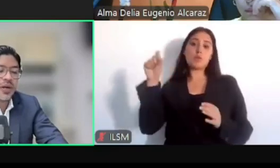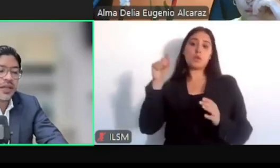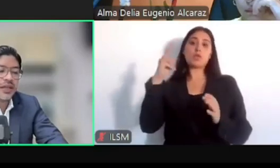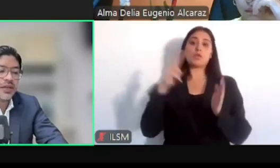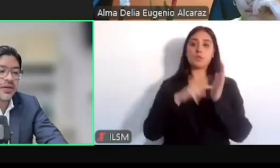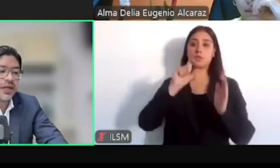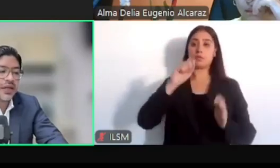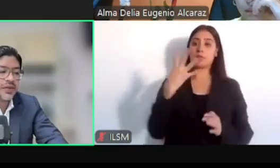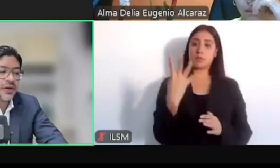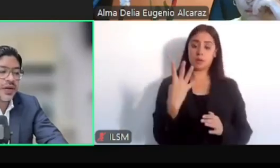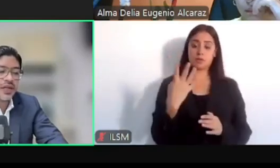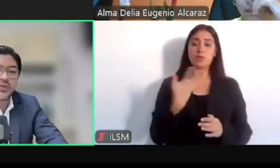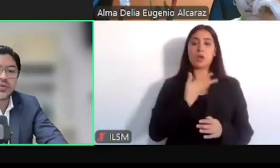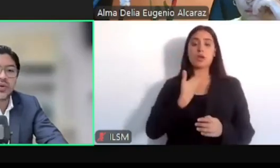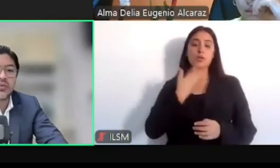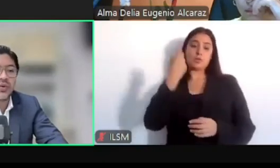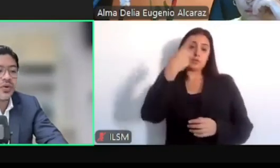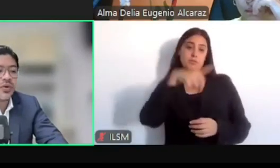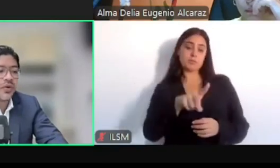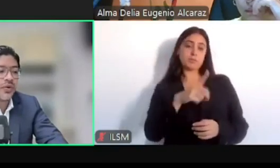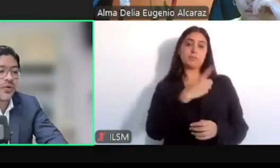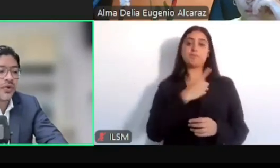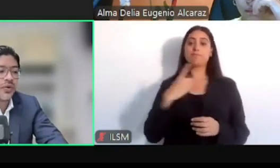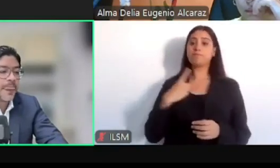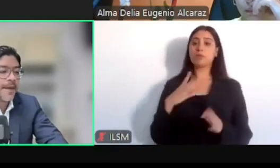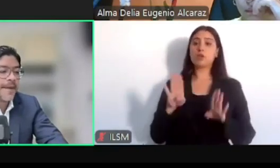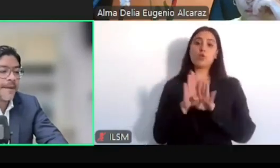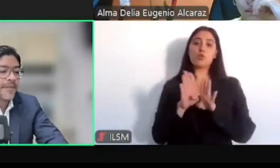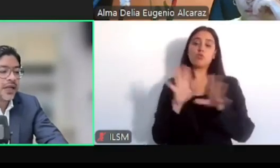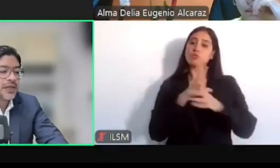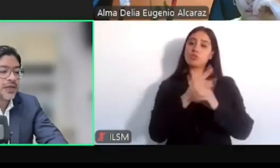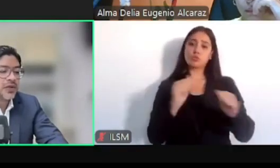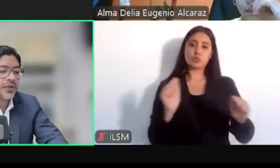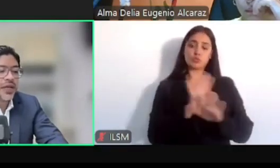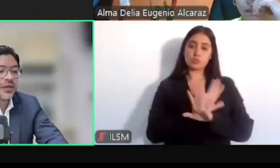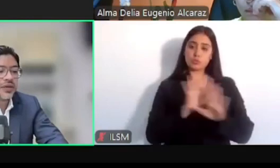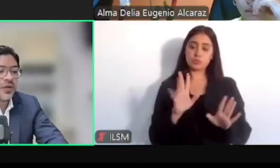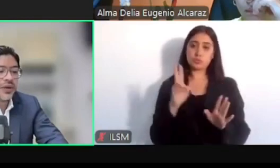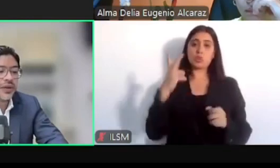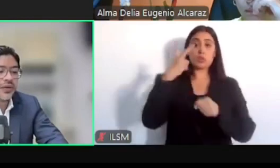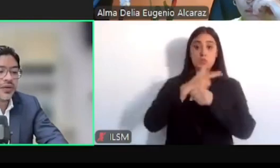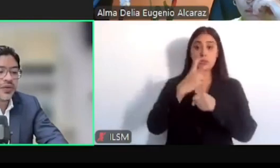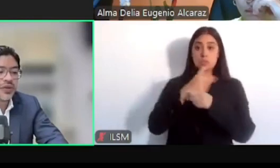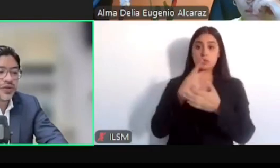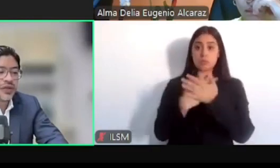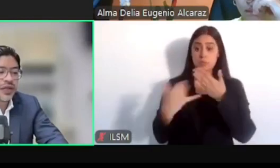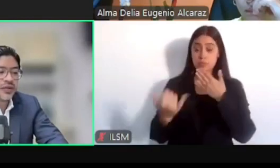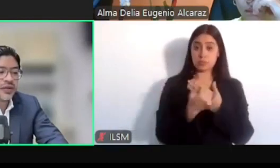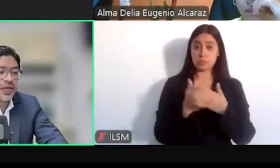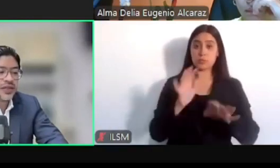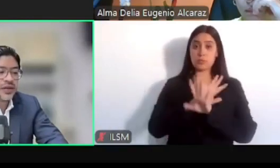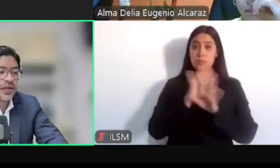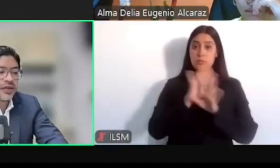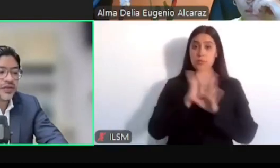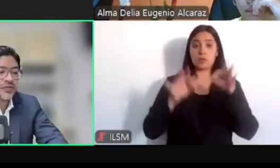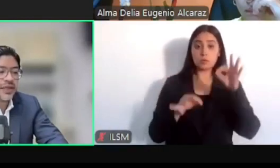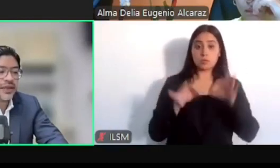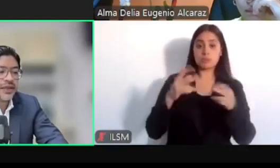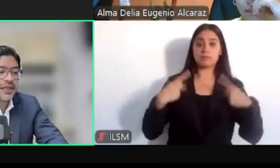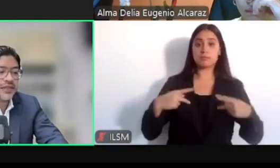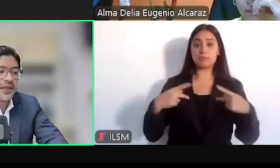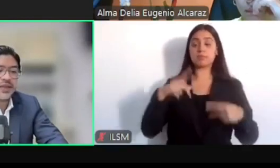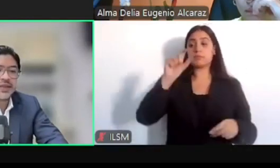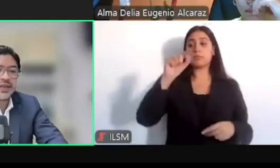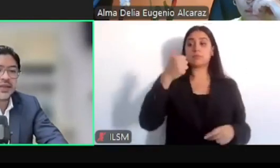Por ende se ordena archivar el asunto como el segundo proyecto doy cuenta con los juicios electorales ciudadanos